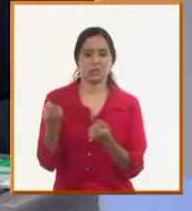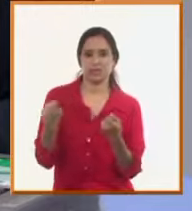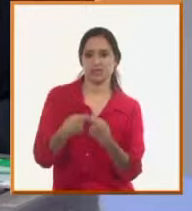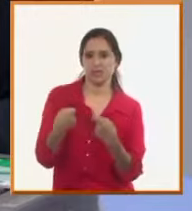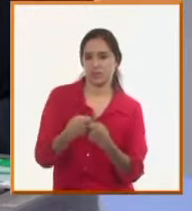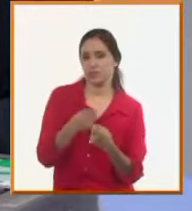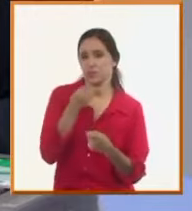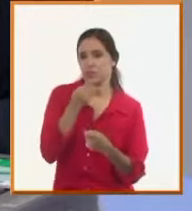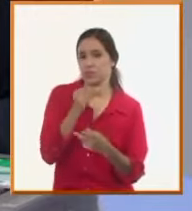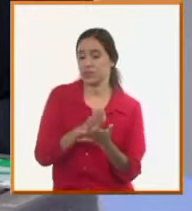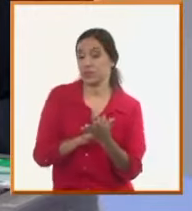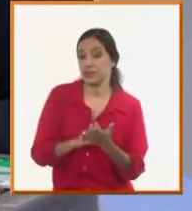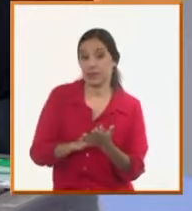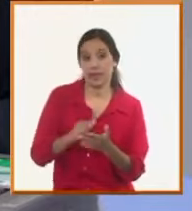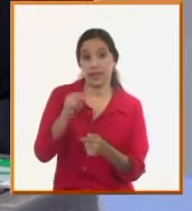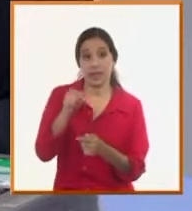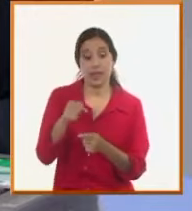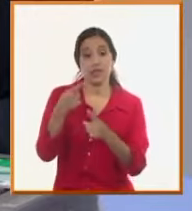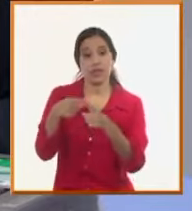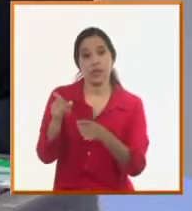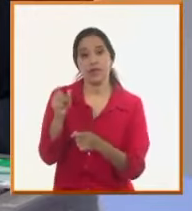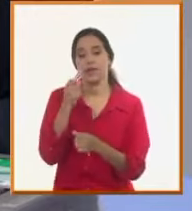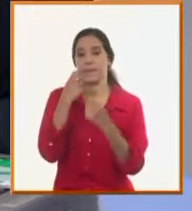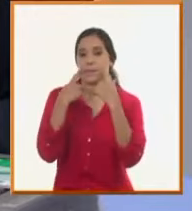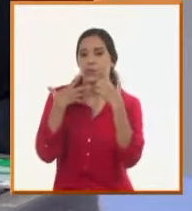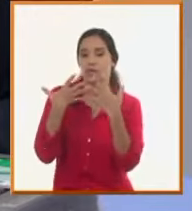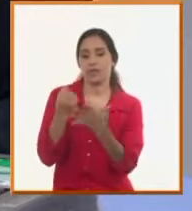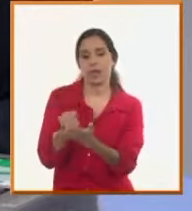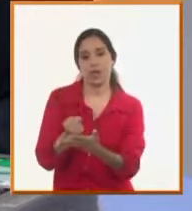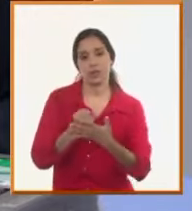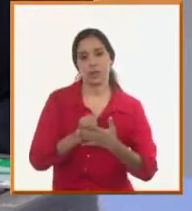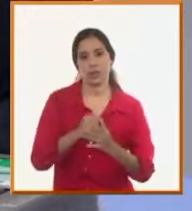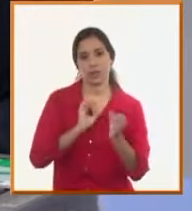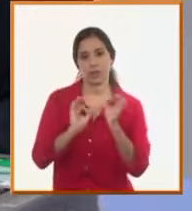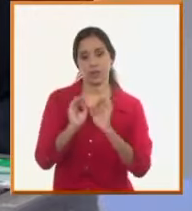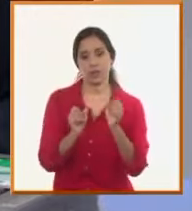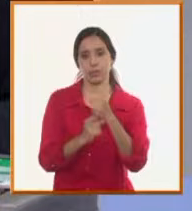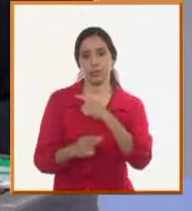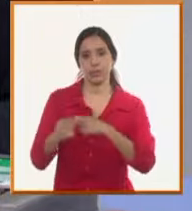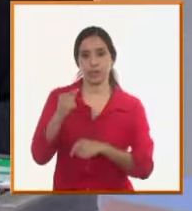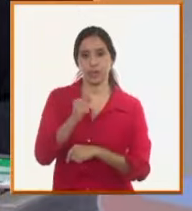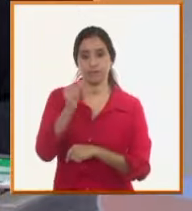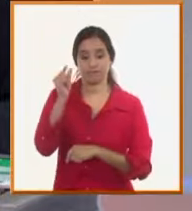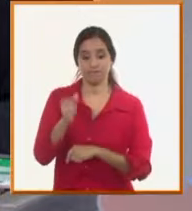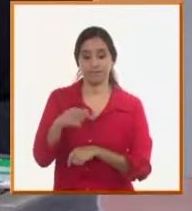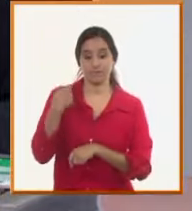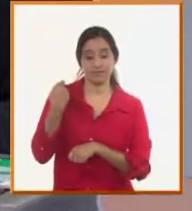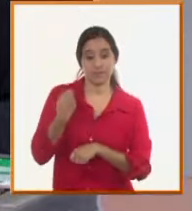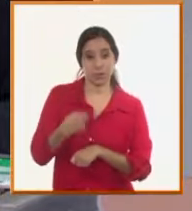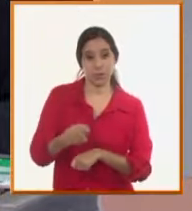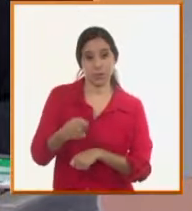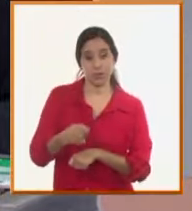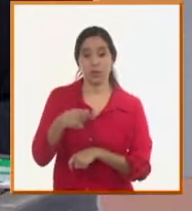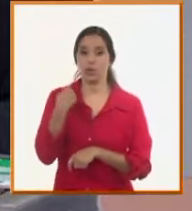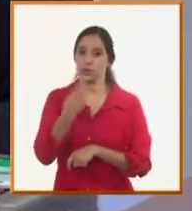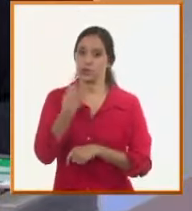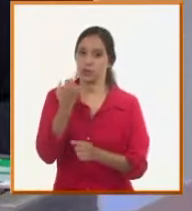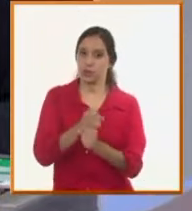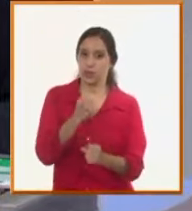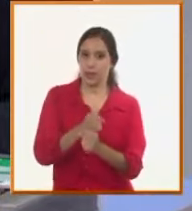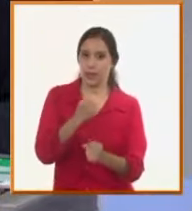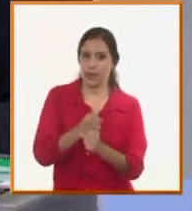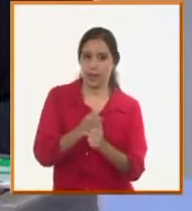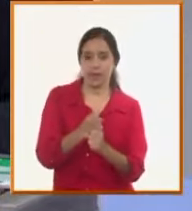que también el seguro le puede brindar a cualquier persona natural o jurídica. En ese sentido, hemos trabajado en la digitalización